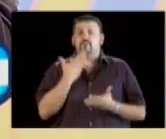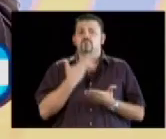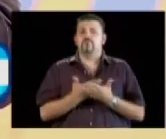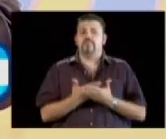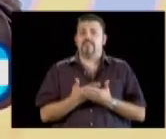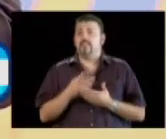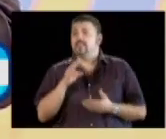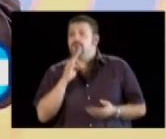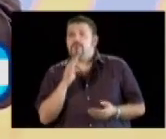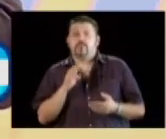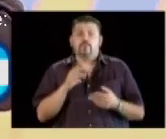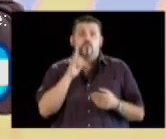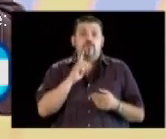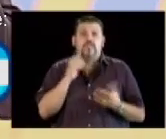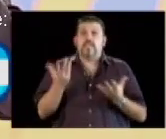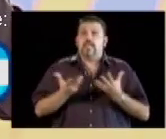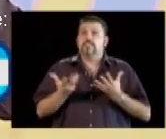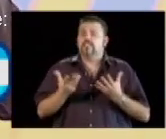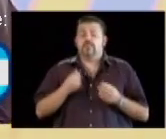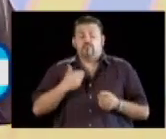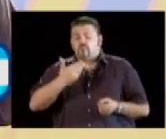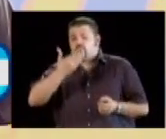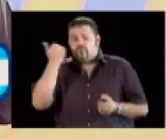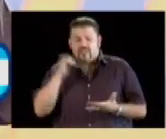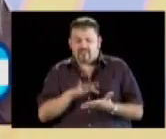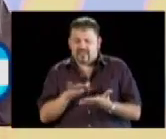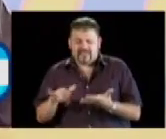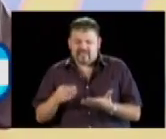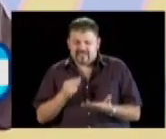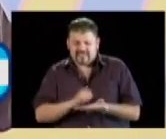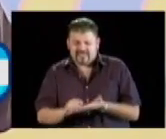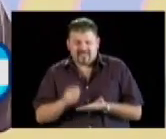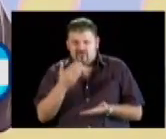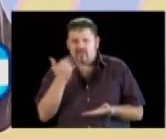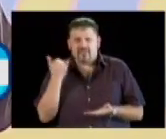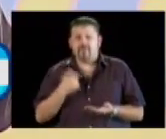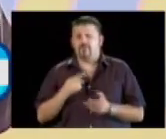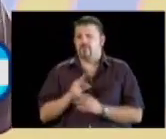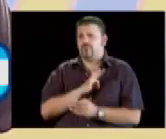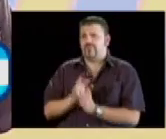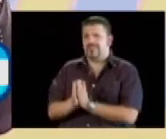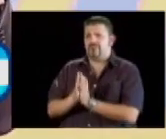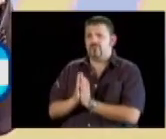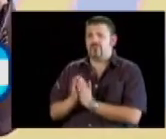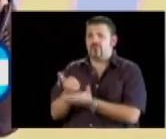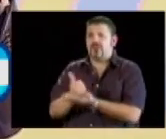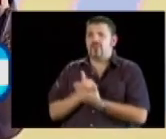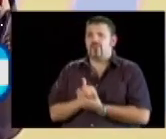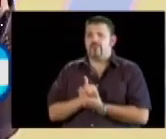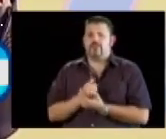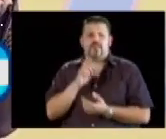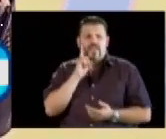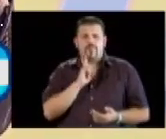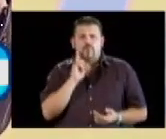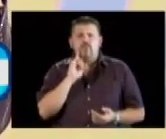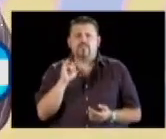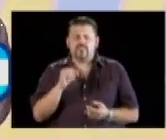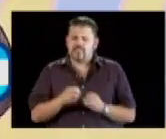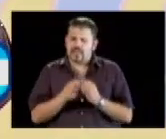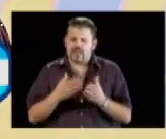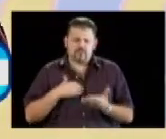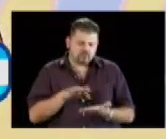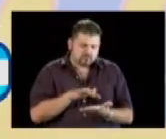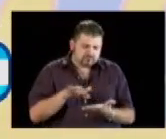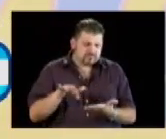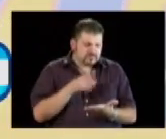ella? No sabe leer ni escribir, y lo que hace es que le dice a la gente, me lees por favor este artículo de esta revista en voz fuerte, y así es como ha ido creciendo, y